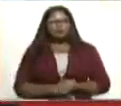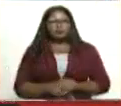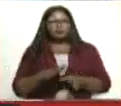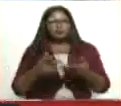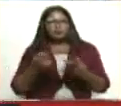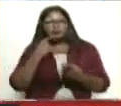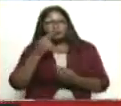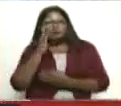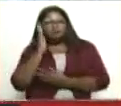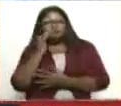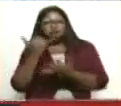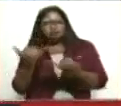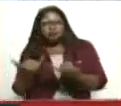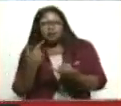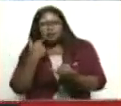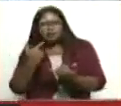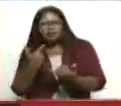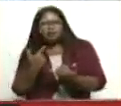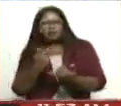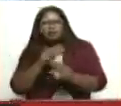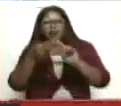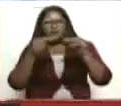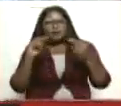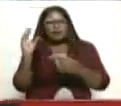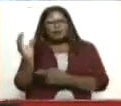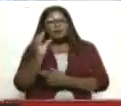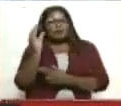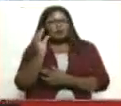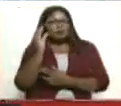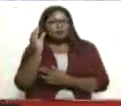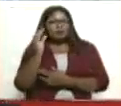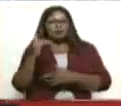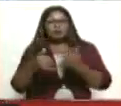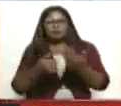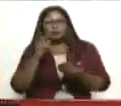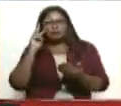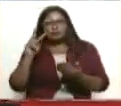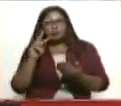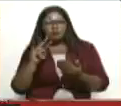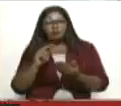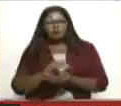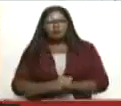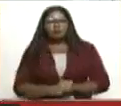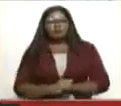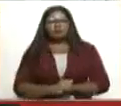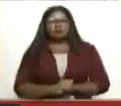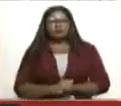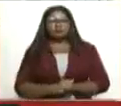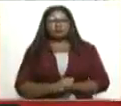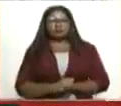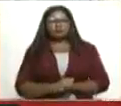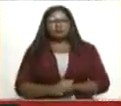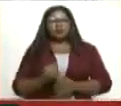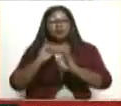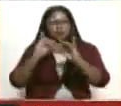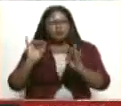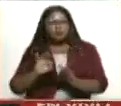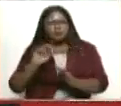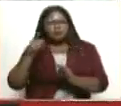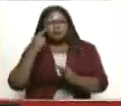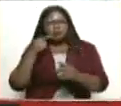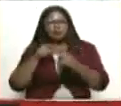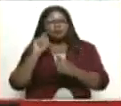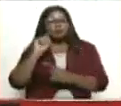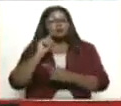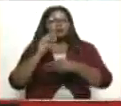declaró recientemente que la paz en Colombia es urgente, inaplazable y